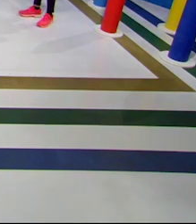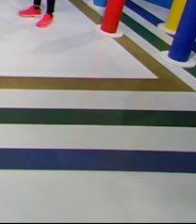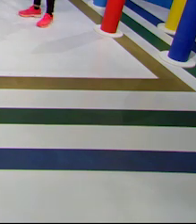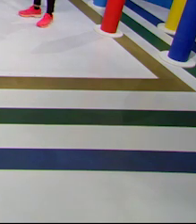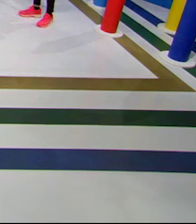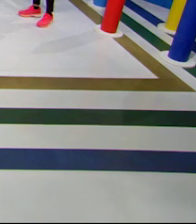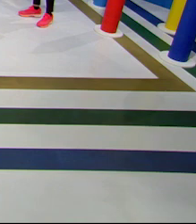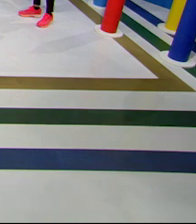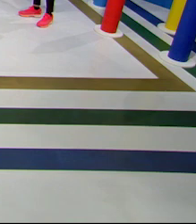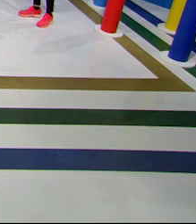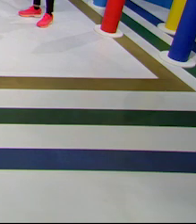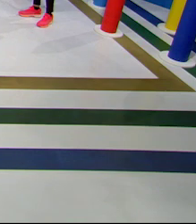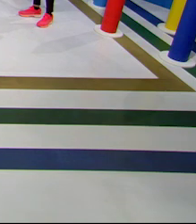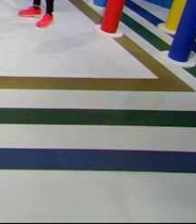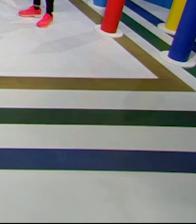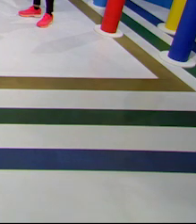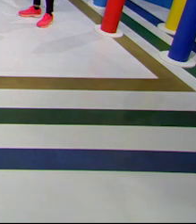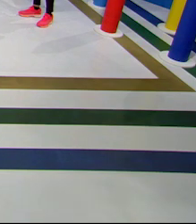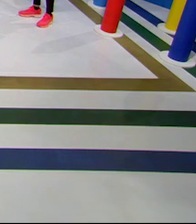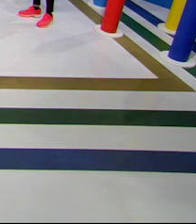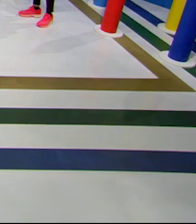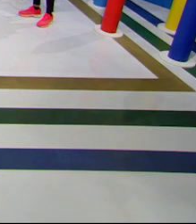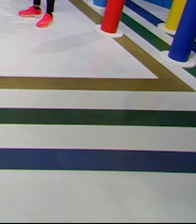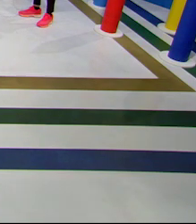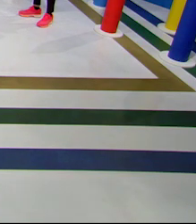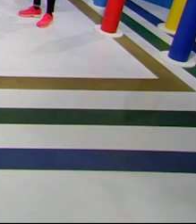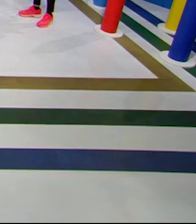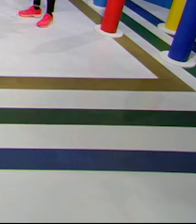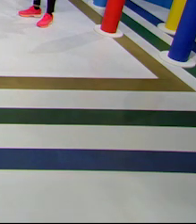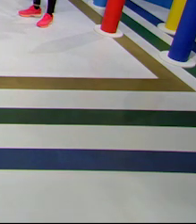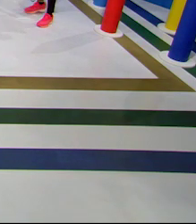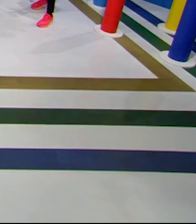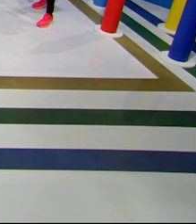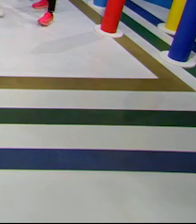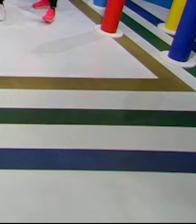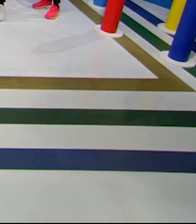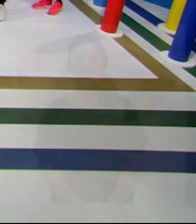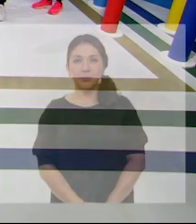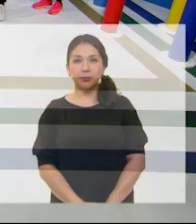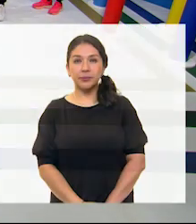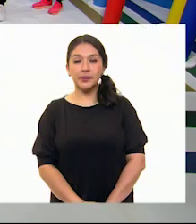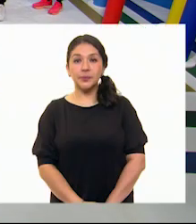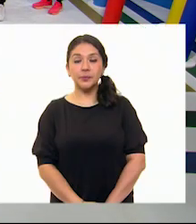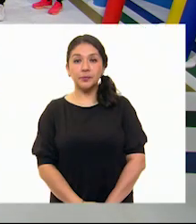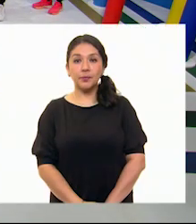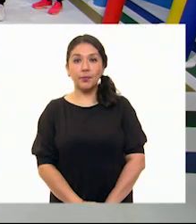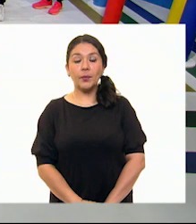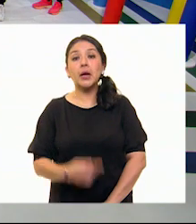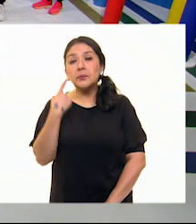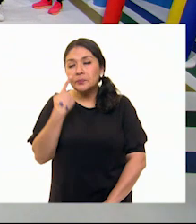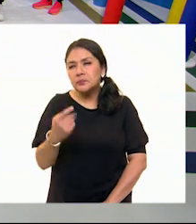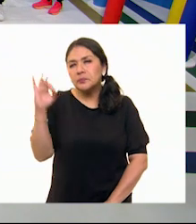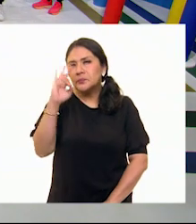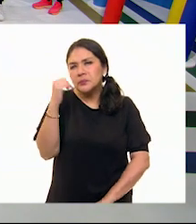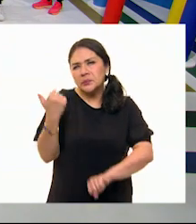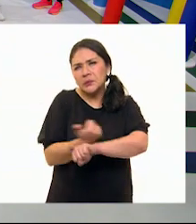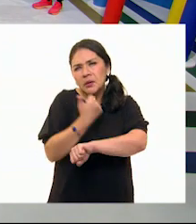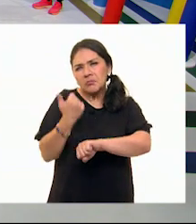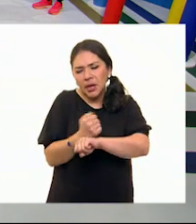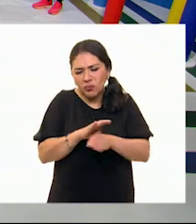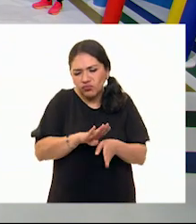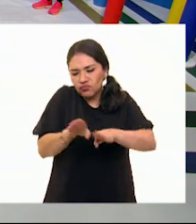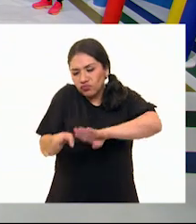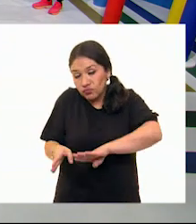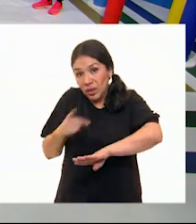utilizarlo para algo? Por ejemplo. Por ejemplo, que en el recorrido, si los zapatos se están apuntando hacia allá, tal vez